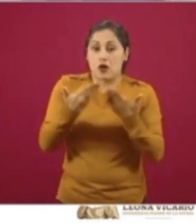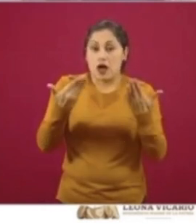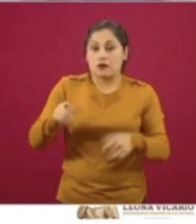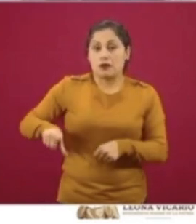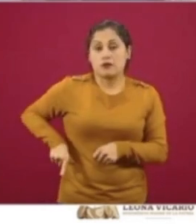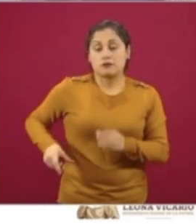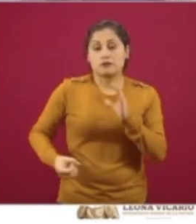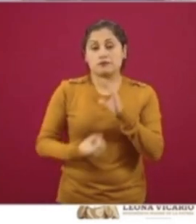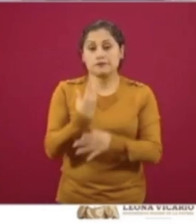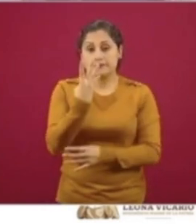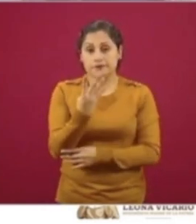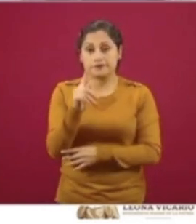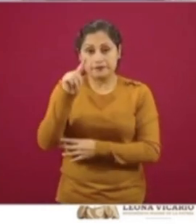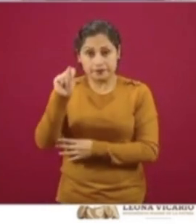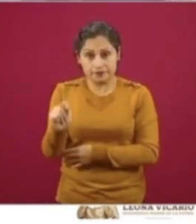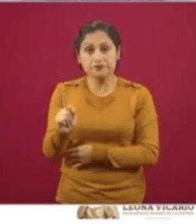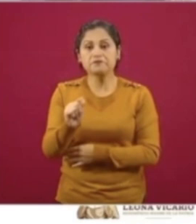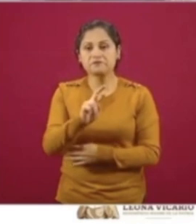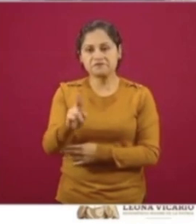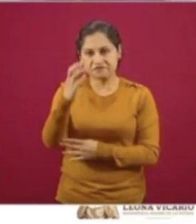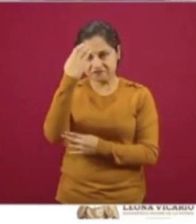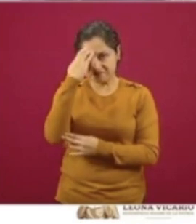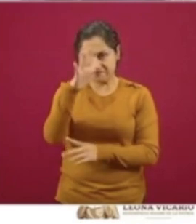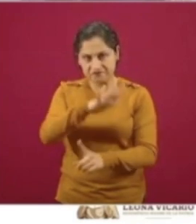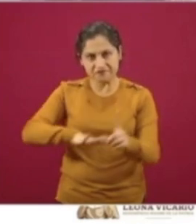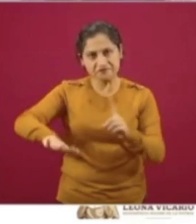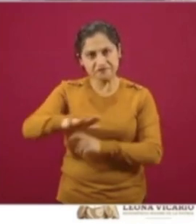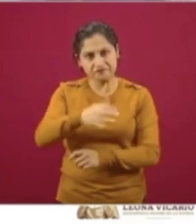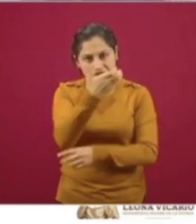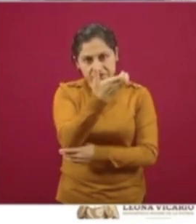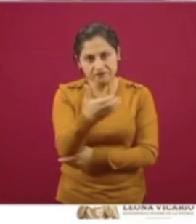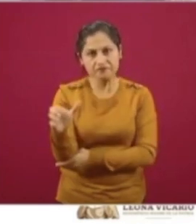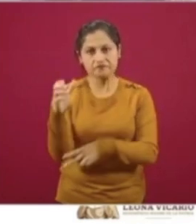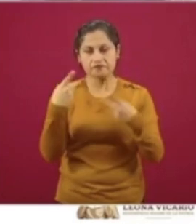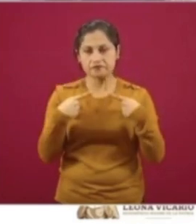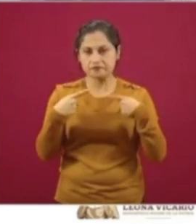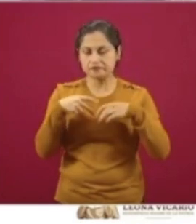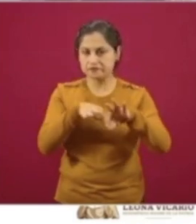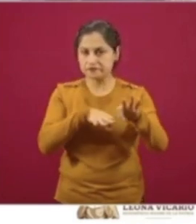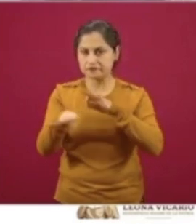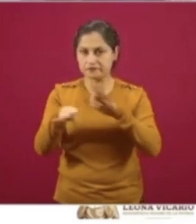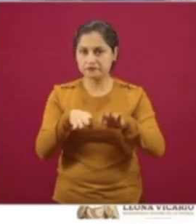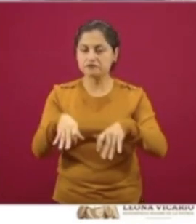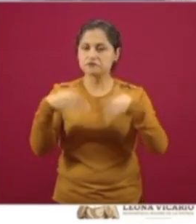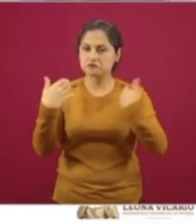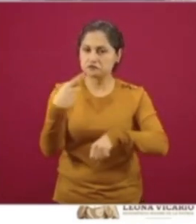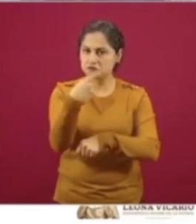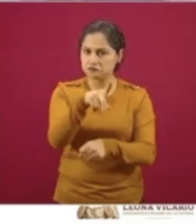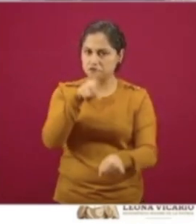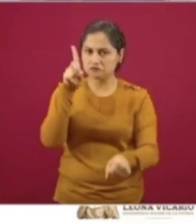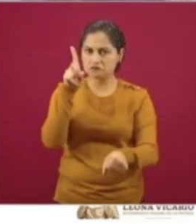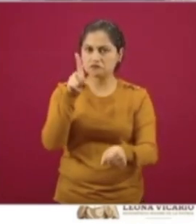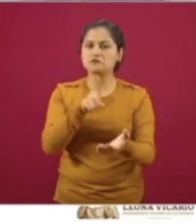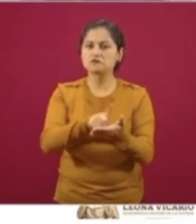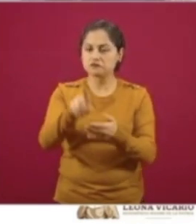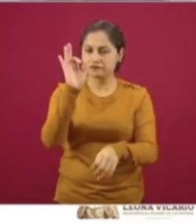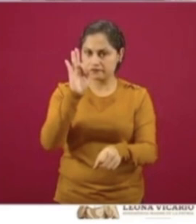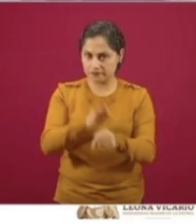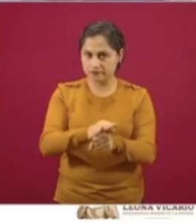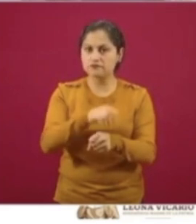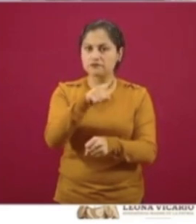les reconoce ese carácter de sujetos productivos y sujetos de derechos tienen derechos y el gobierno tiene